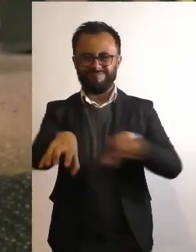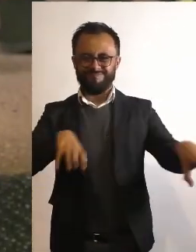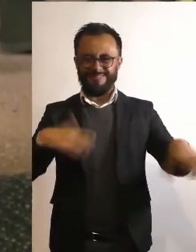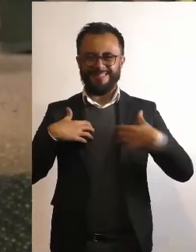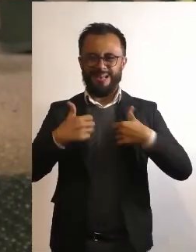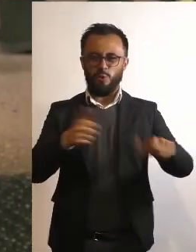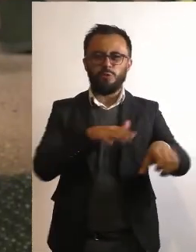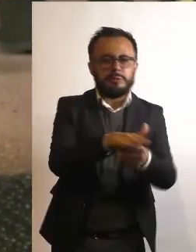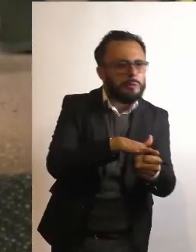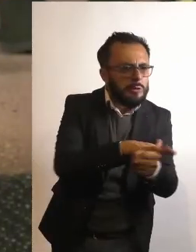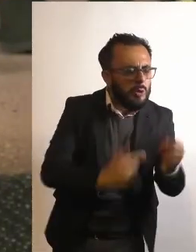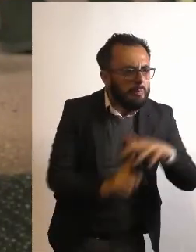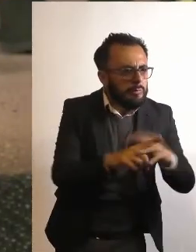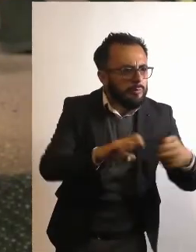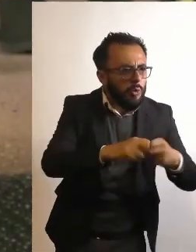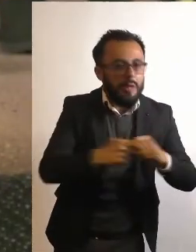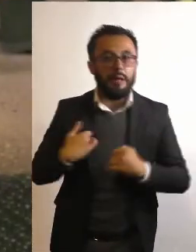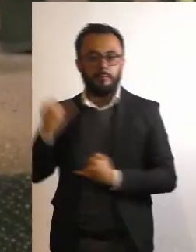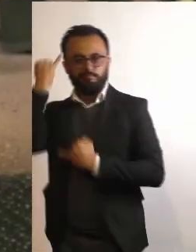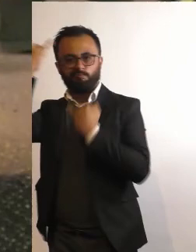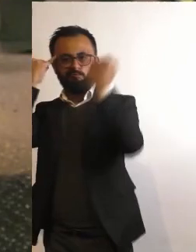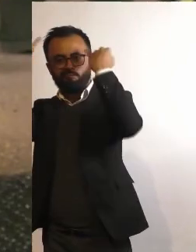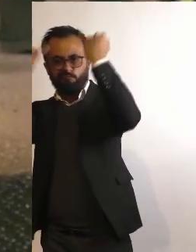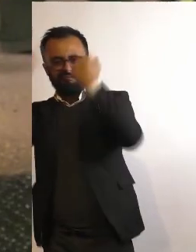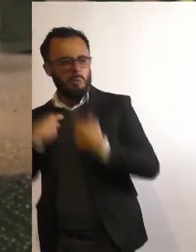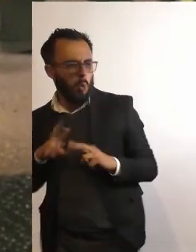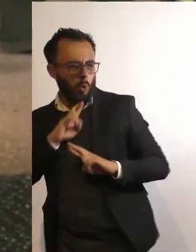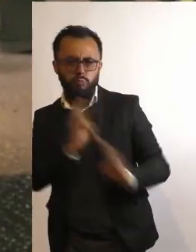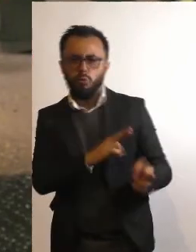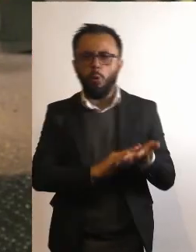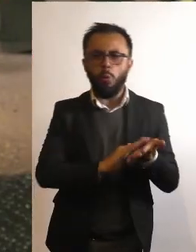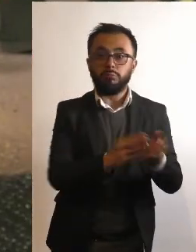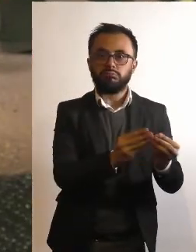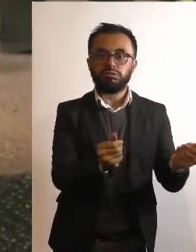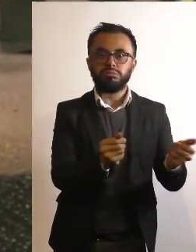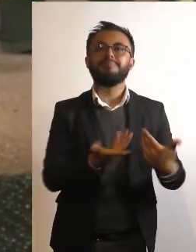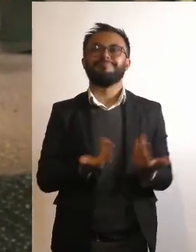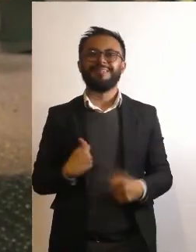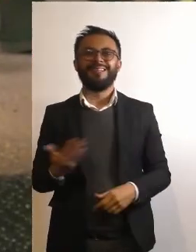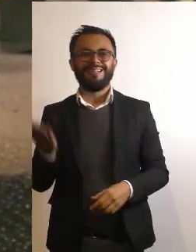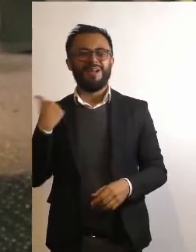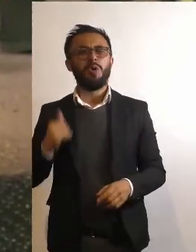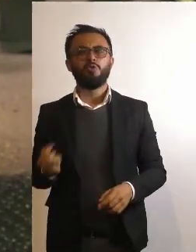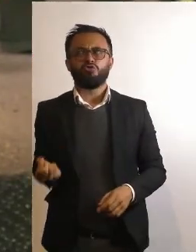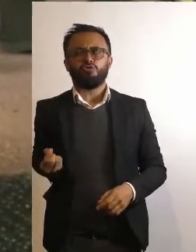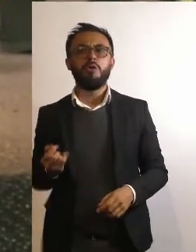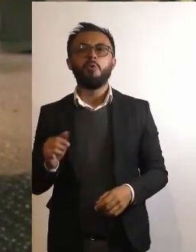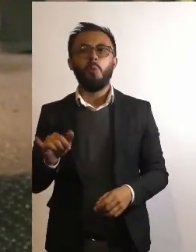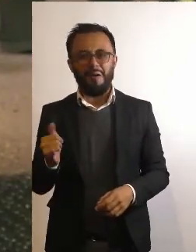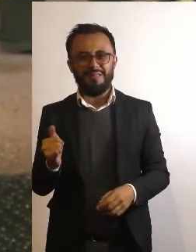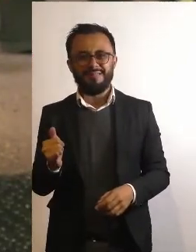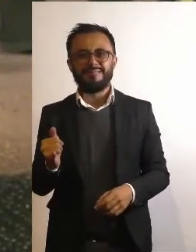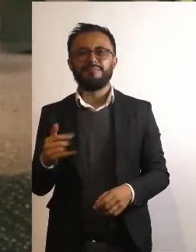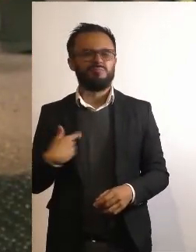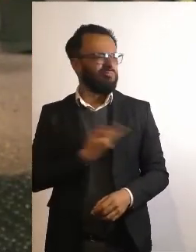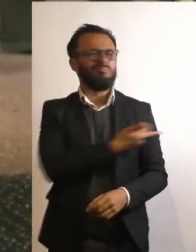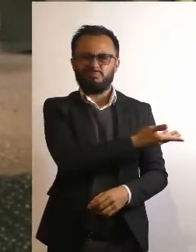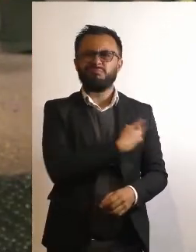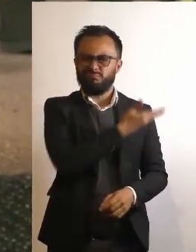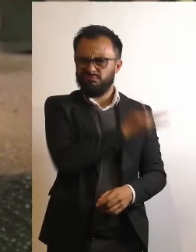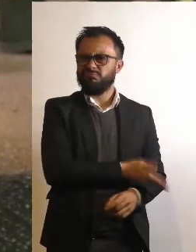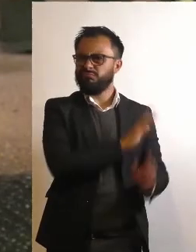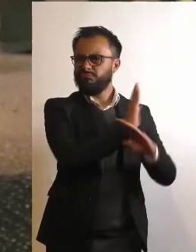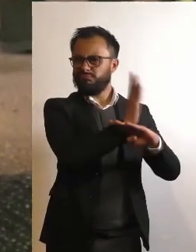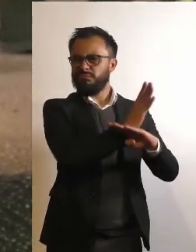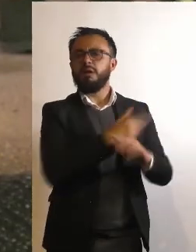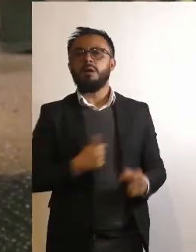jueves, como presentó hoy la doctora María Clara, hicimos un lanzamiento nacional de unas estrategias en las cuales, además de firmar ese convenio